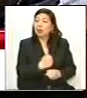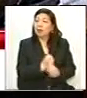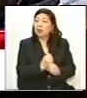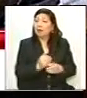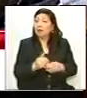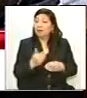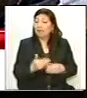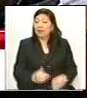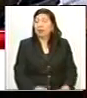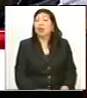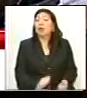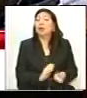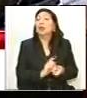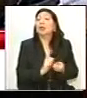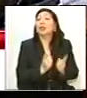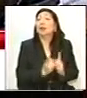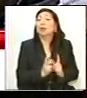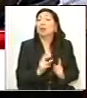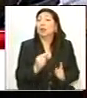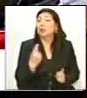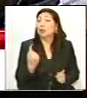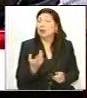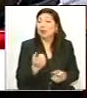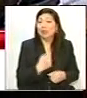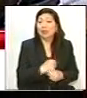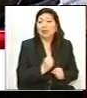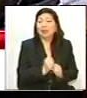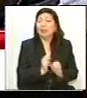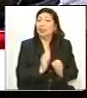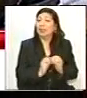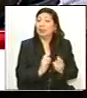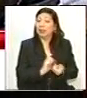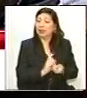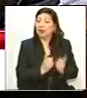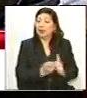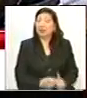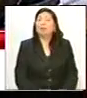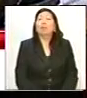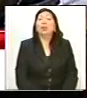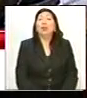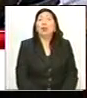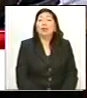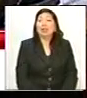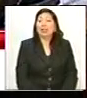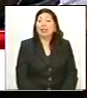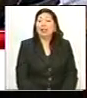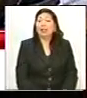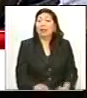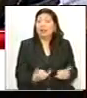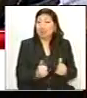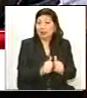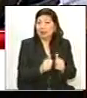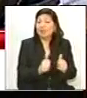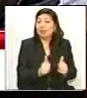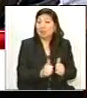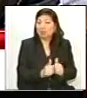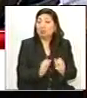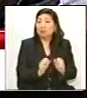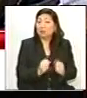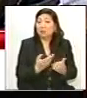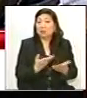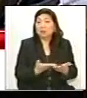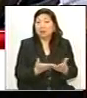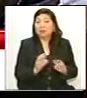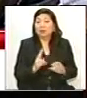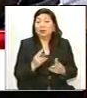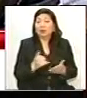fuera de la reconstrucción con cambios. Y no solamente a las obras de la reconstrucción con cambios. Por ejemplo, este modelo funciona y evita